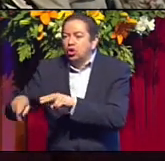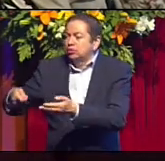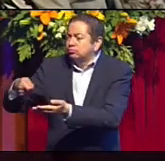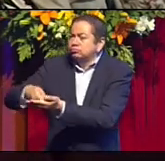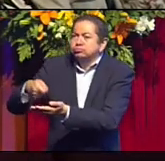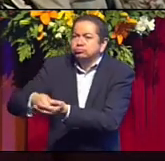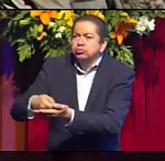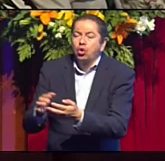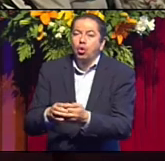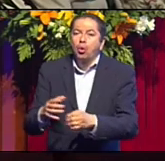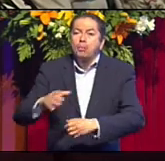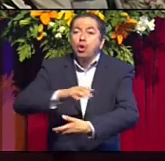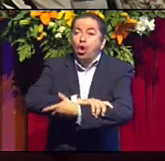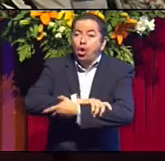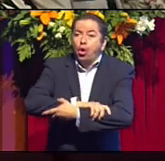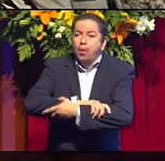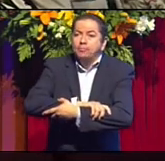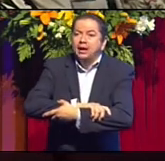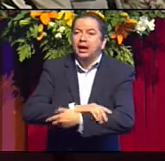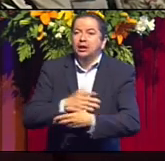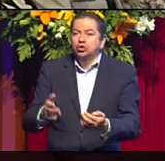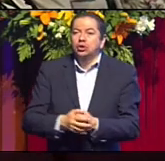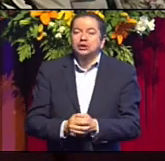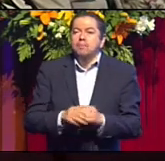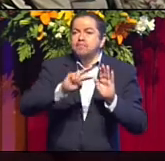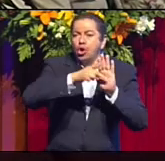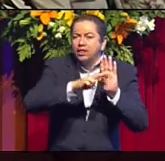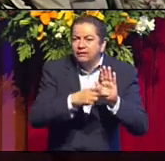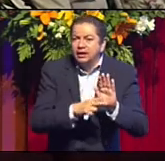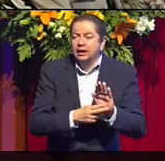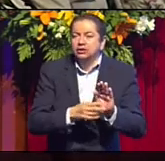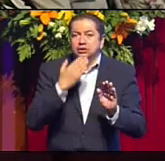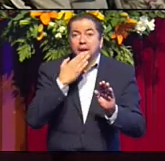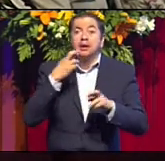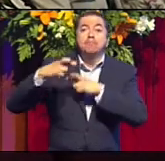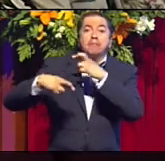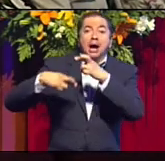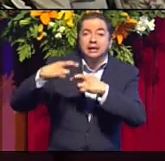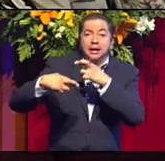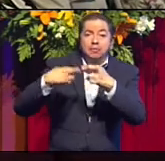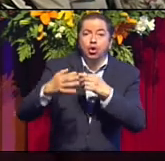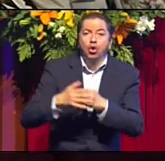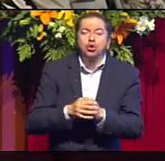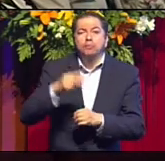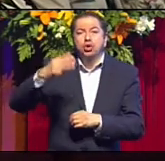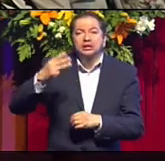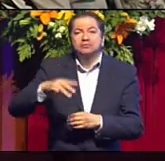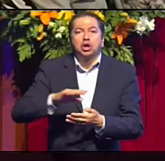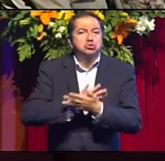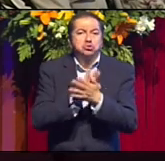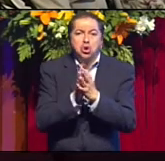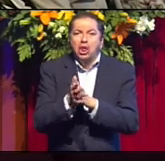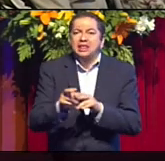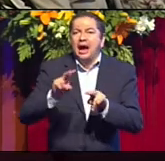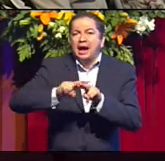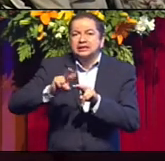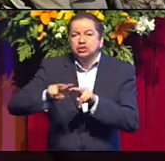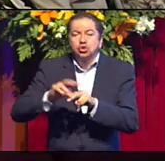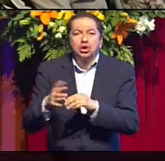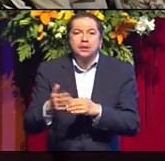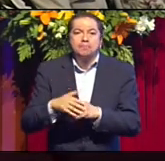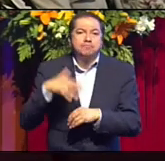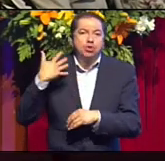financiamiento, los convenios celebrados, las modificaciones efectuadas al patrimonio municipal y todo hecho relevante de la